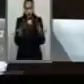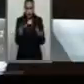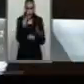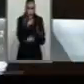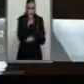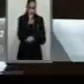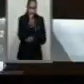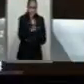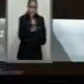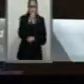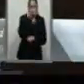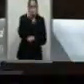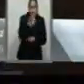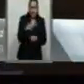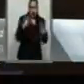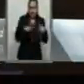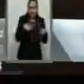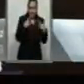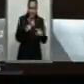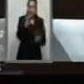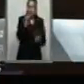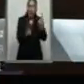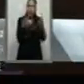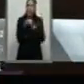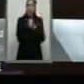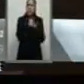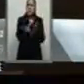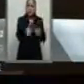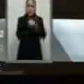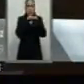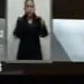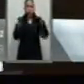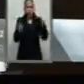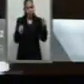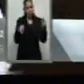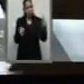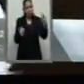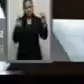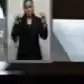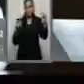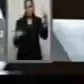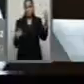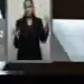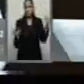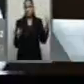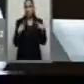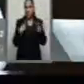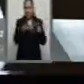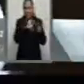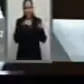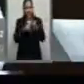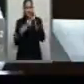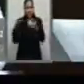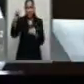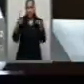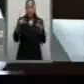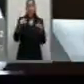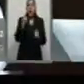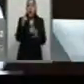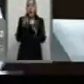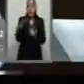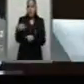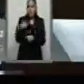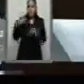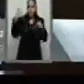segunda, mexicanos que tienen más derechos que otros y sobre todo entidades que gozan de plena autonomía, cosa que la Ciudad de México